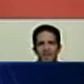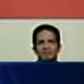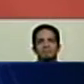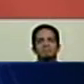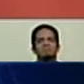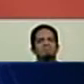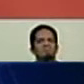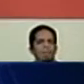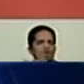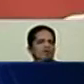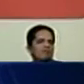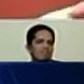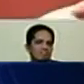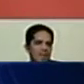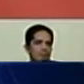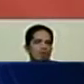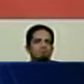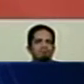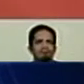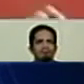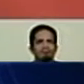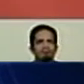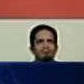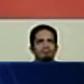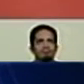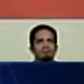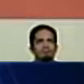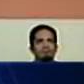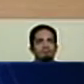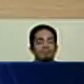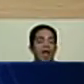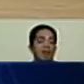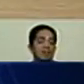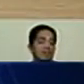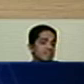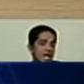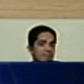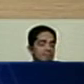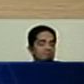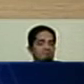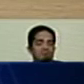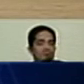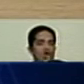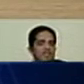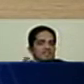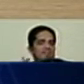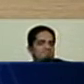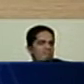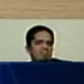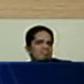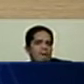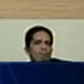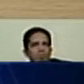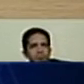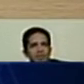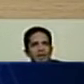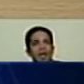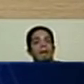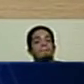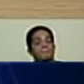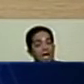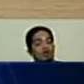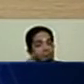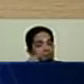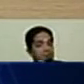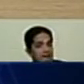es su tiempo de abordaje de arribo, al área, no especifican, pero sí fueron muy claros en